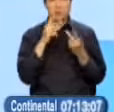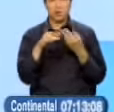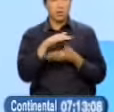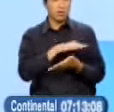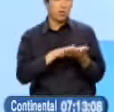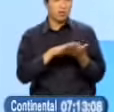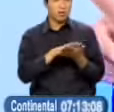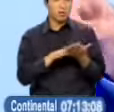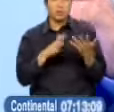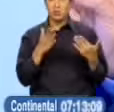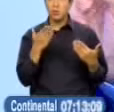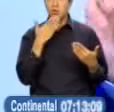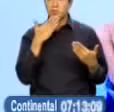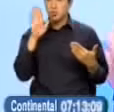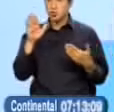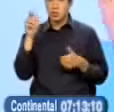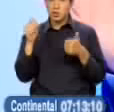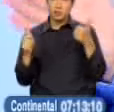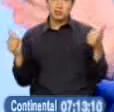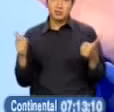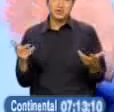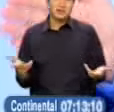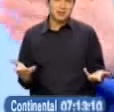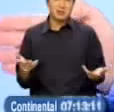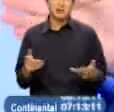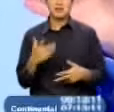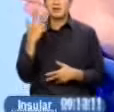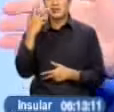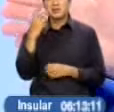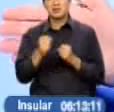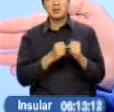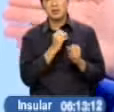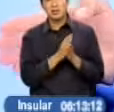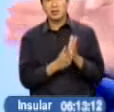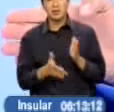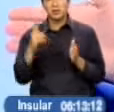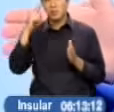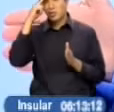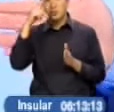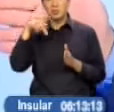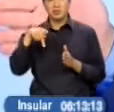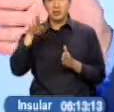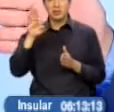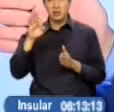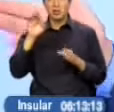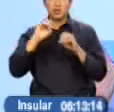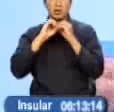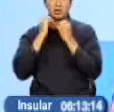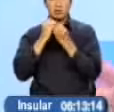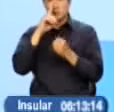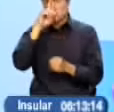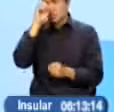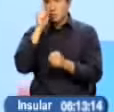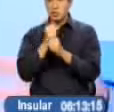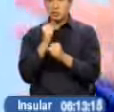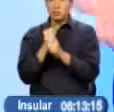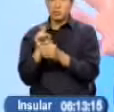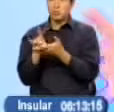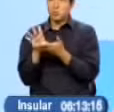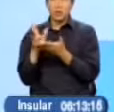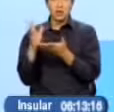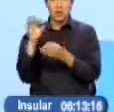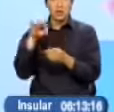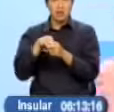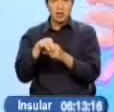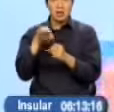para impedir que él sea candidato que ha habido 13 años de gobierno en el petén el partido de los trabajadores y no lo pudieron sacar por las